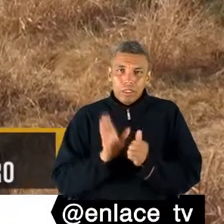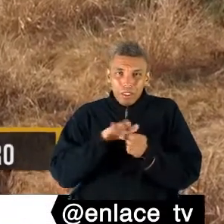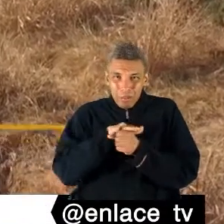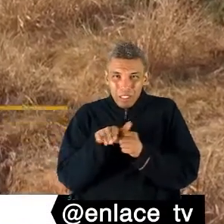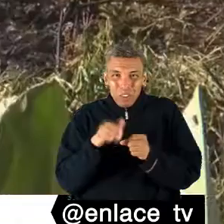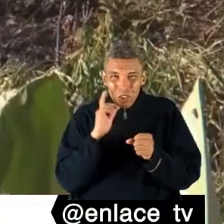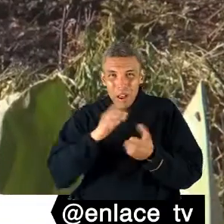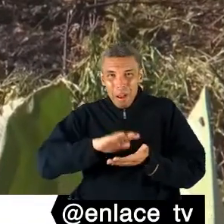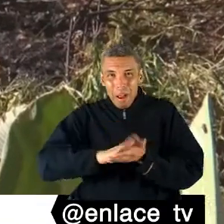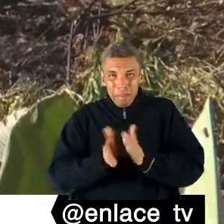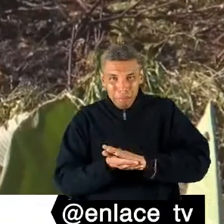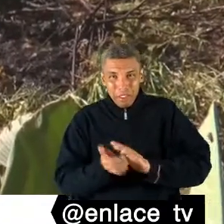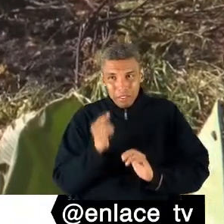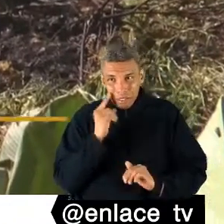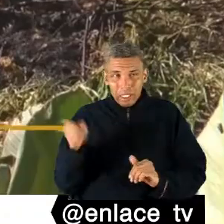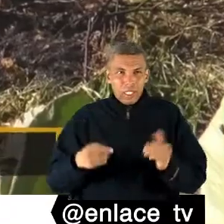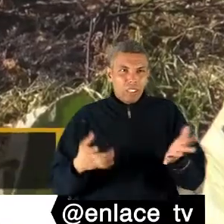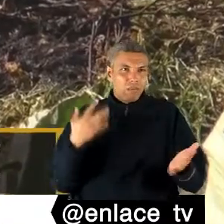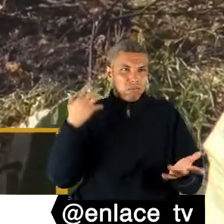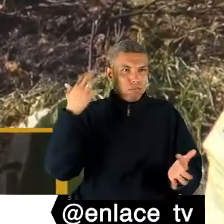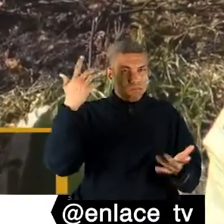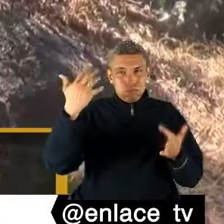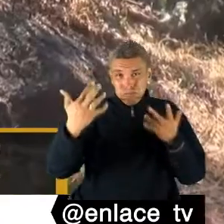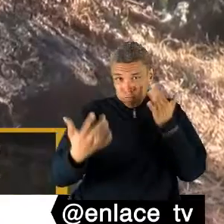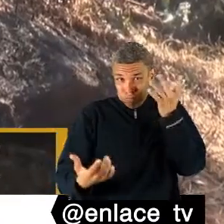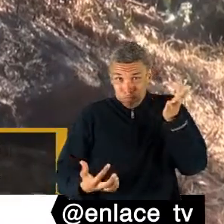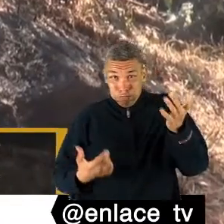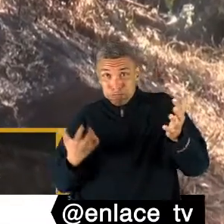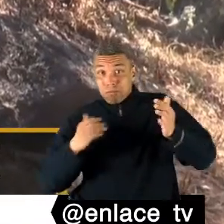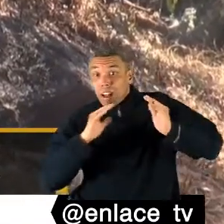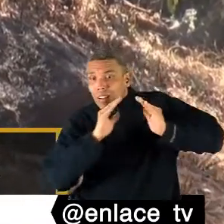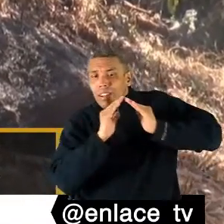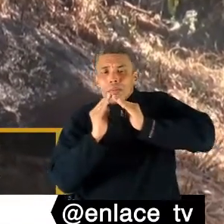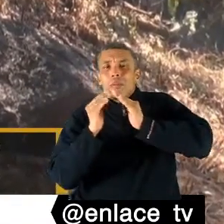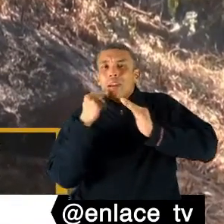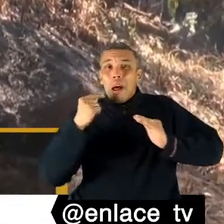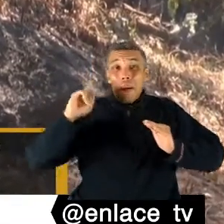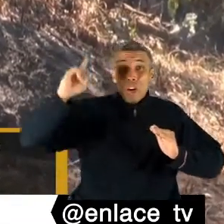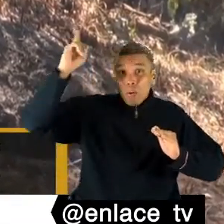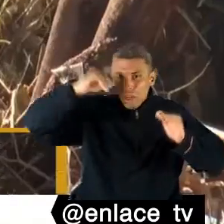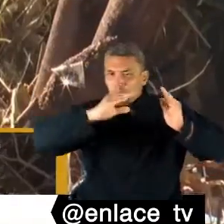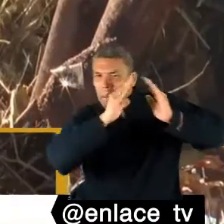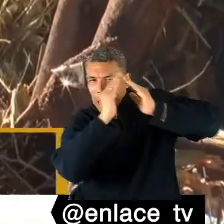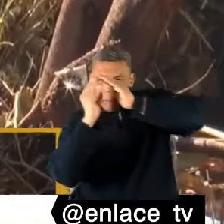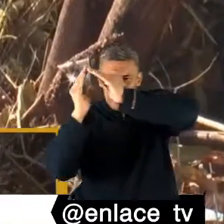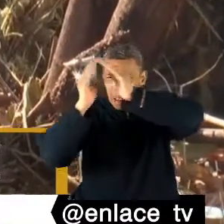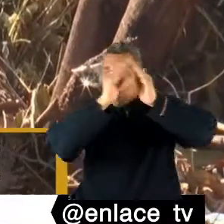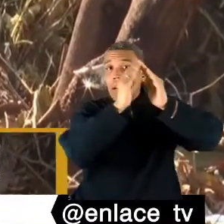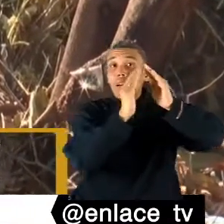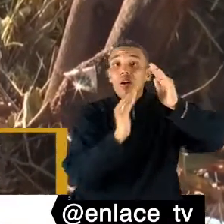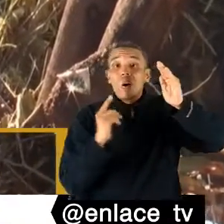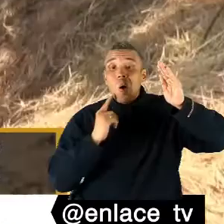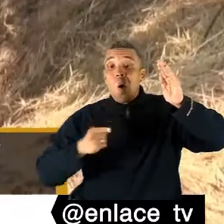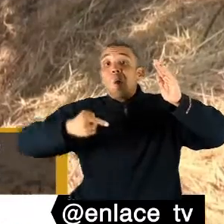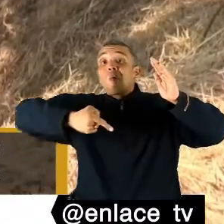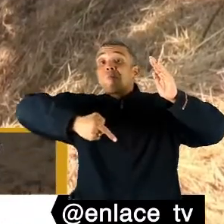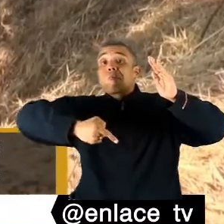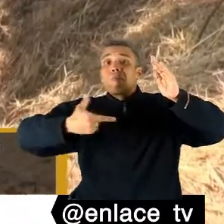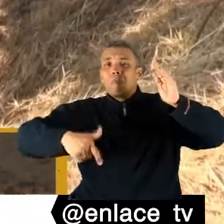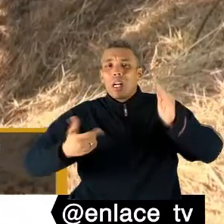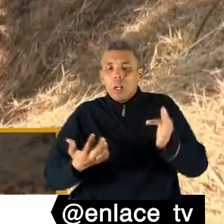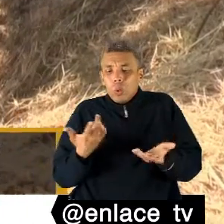Virgen, comuna 3 de la ciudad. Las llamas amenazaron con arrasar varias viviendas construidas con tablas y en las que son utilizadas pipetas de gas propano para cocinar. De allí